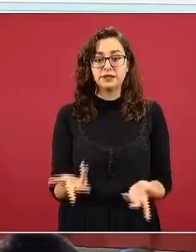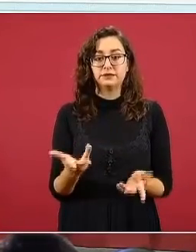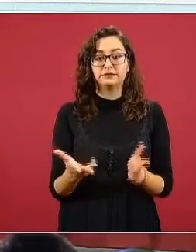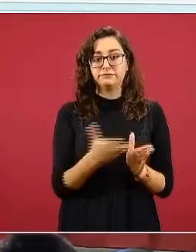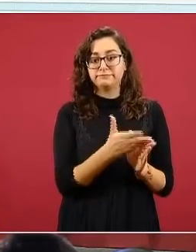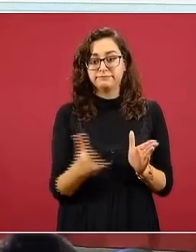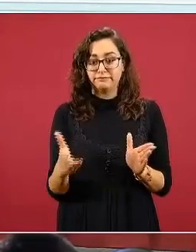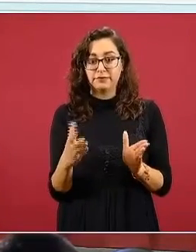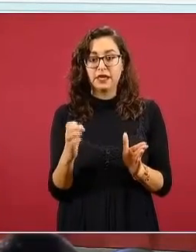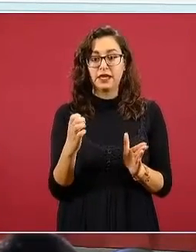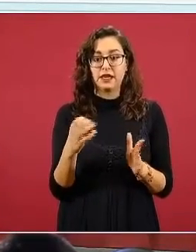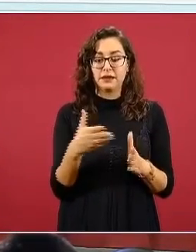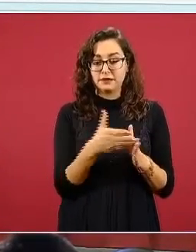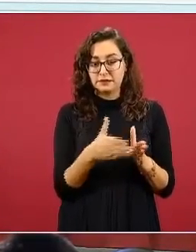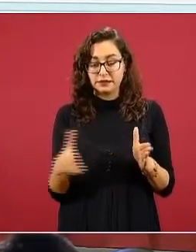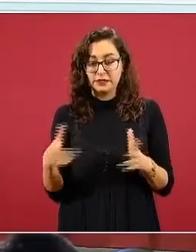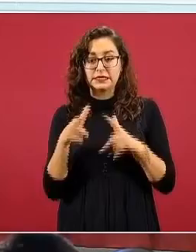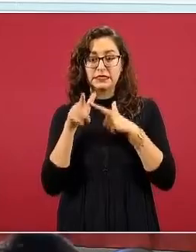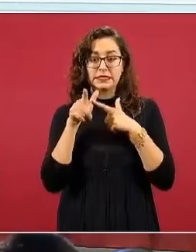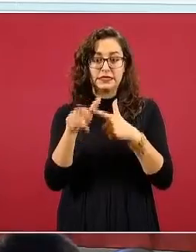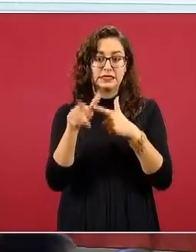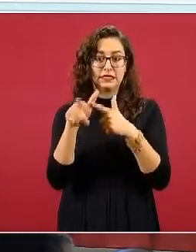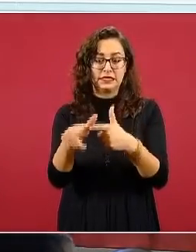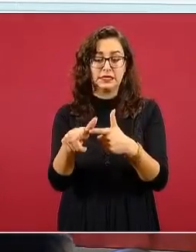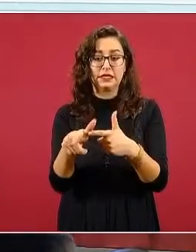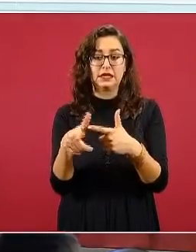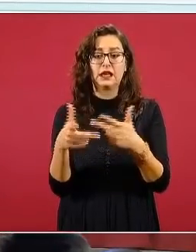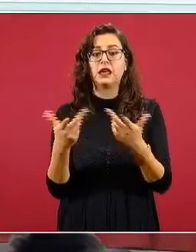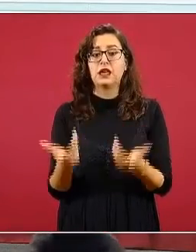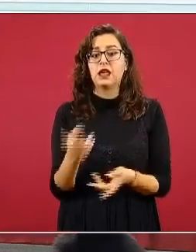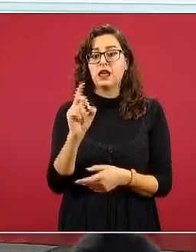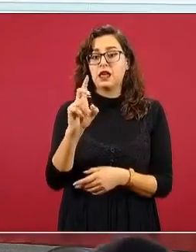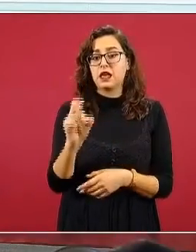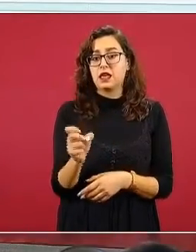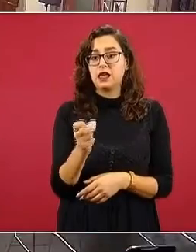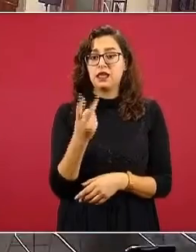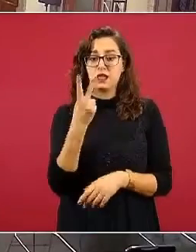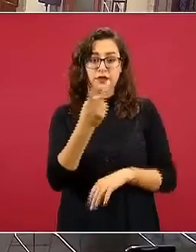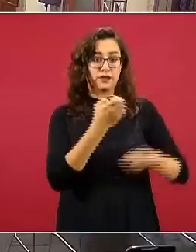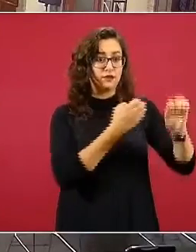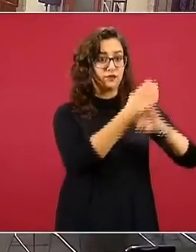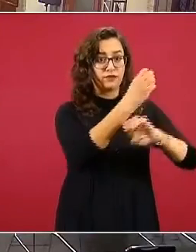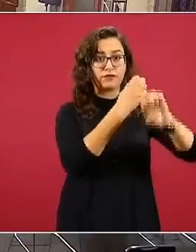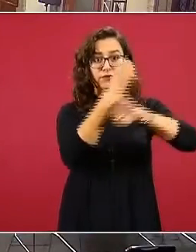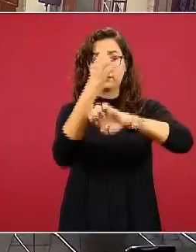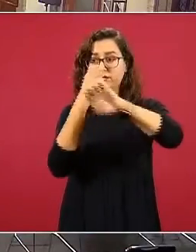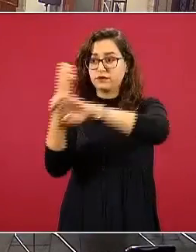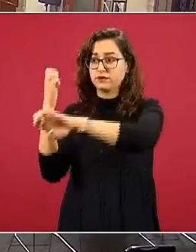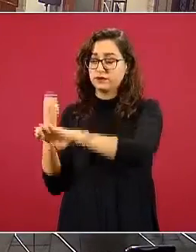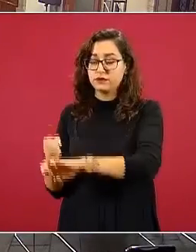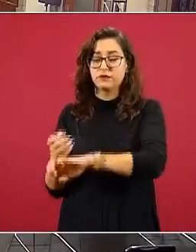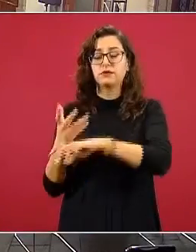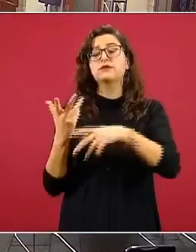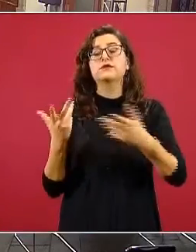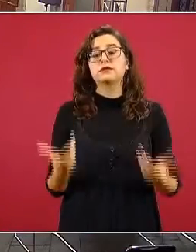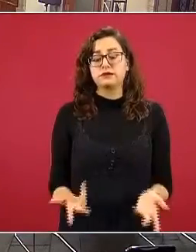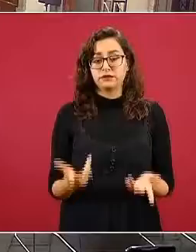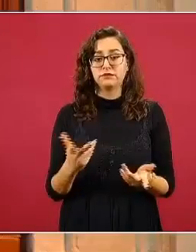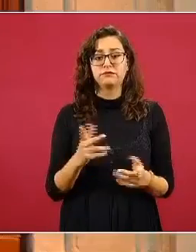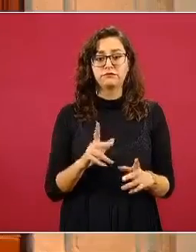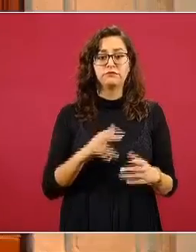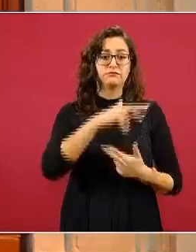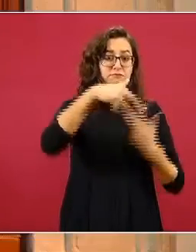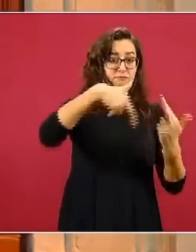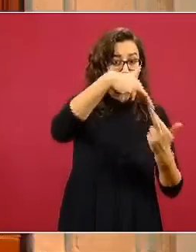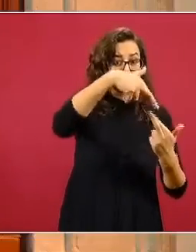hemos continuado aplicando a través de las 32 entidades federativas las diferentes intervenciones que van